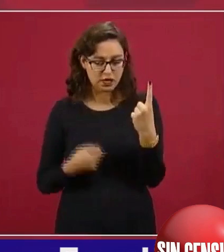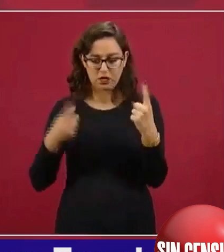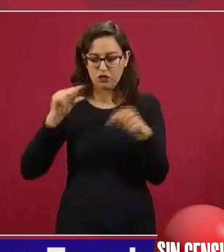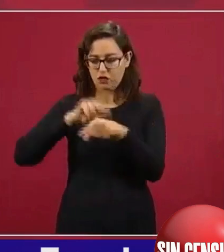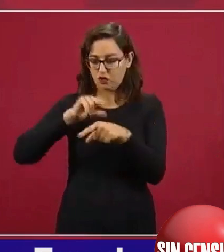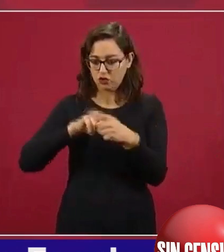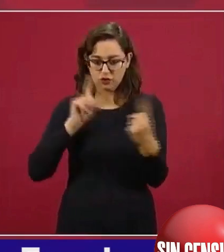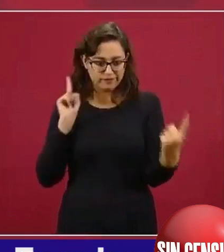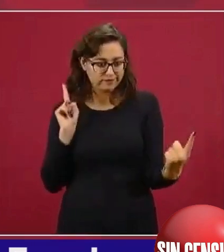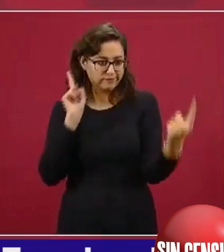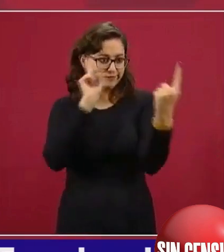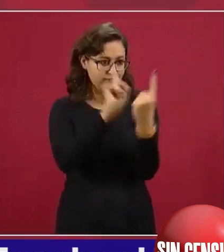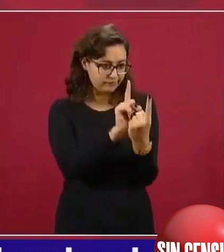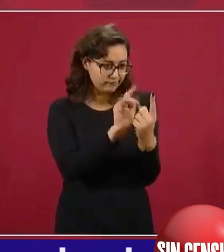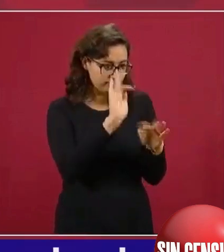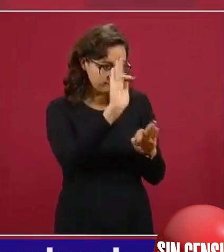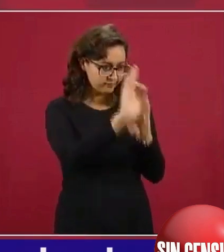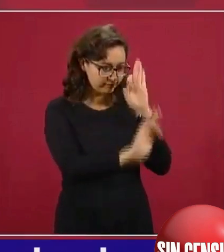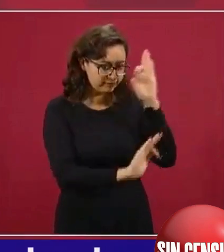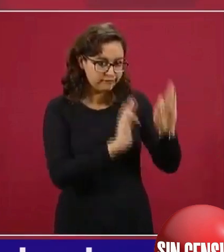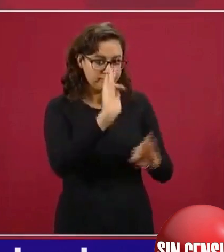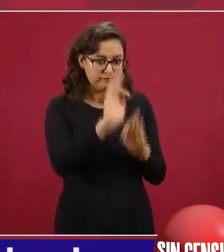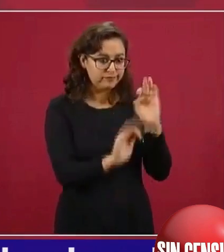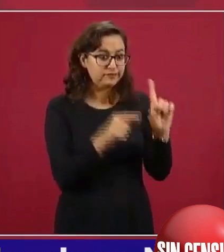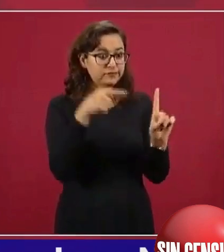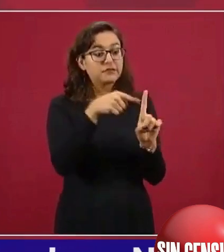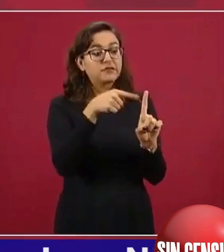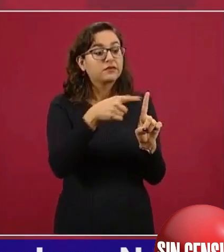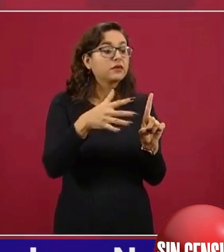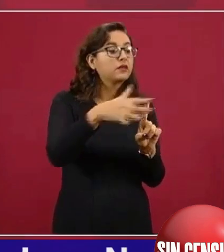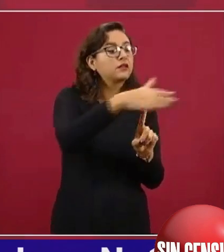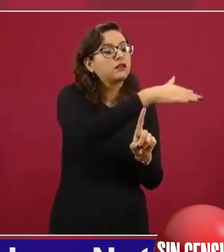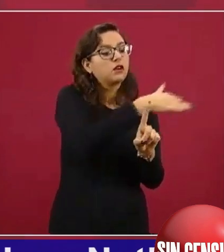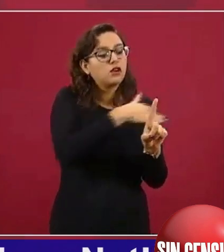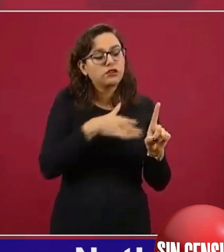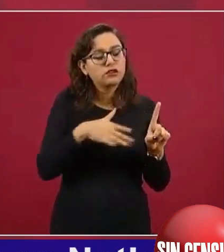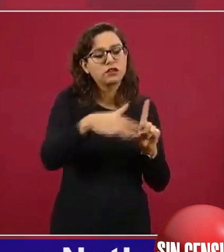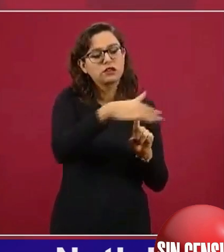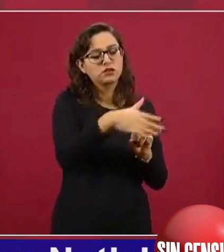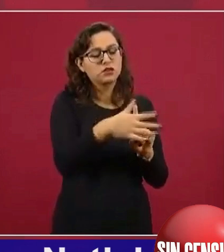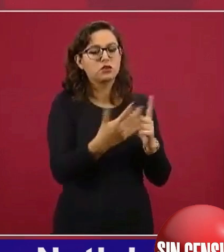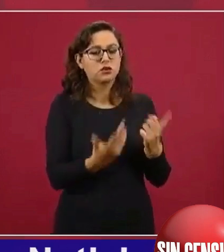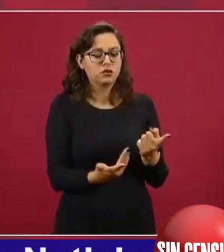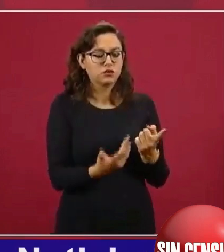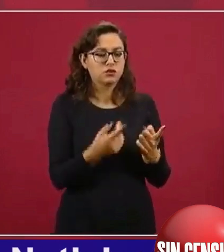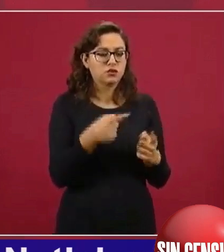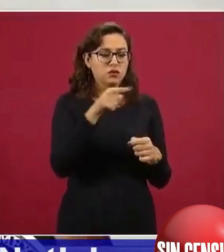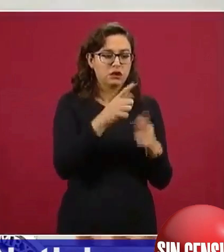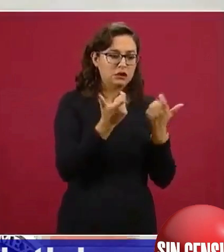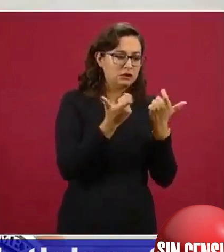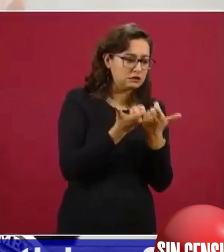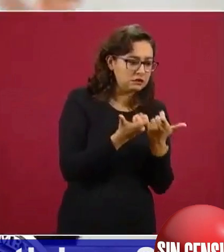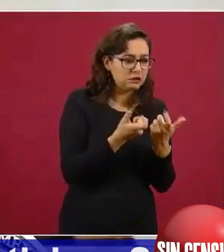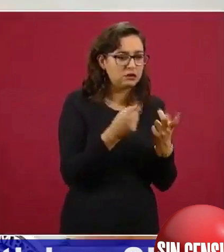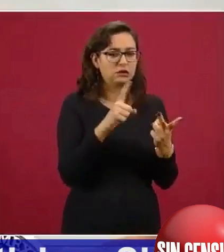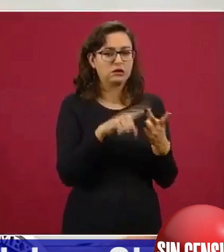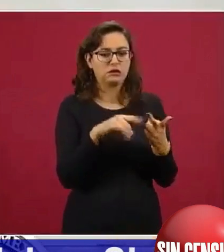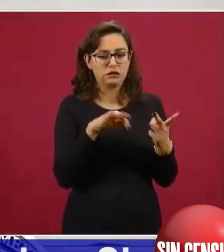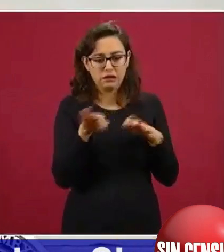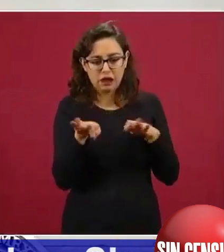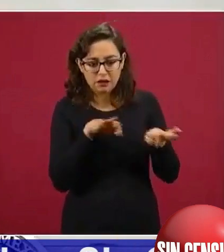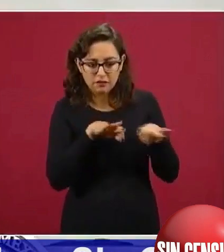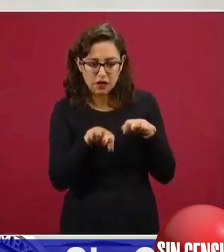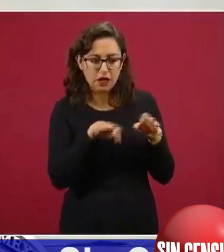clínica, hay que considerar los factores sociales del individuo, su situación económica, su